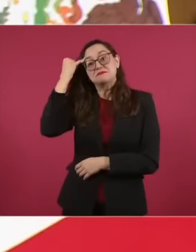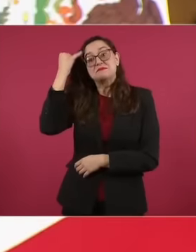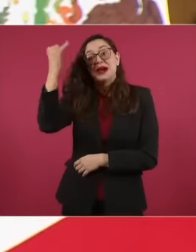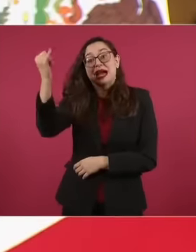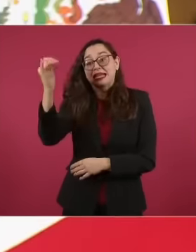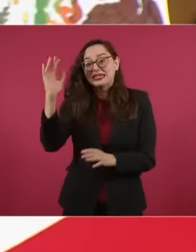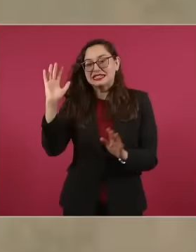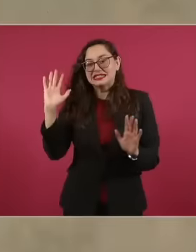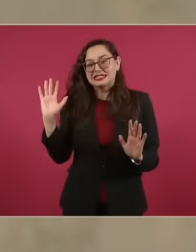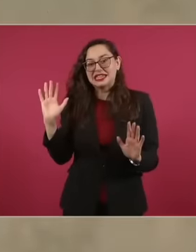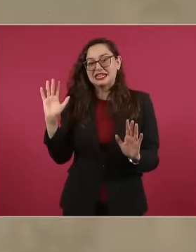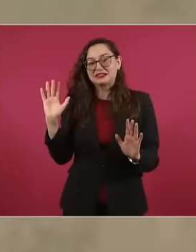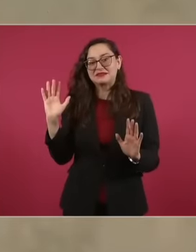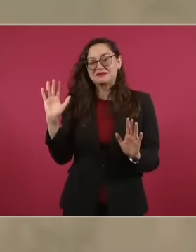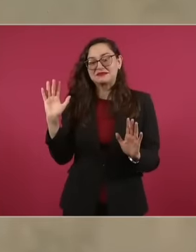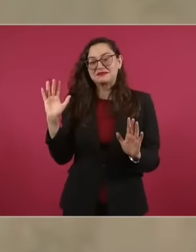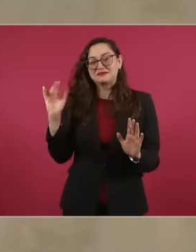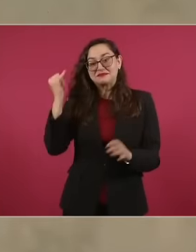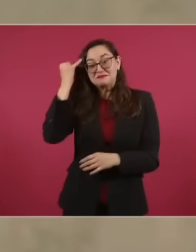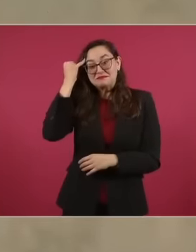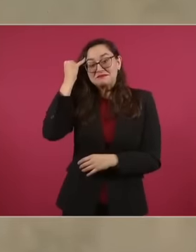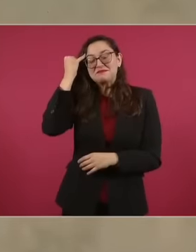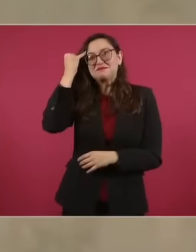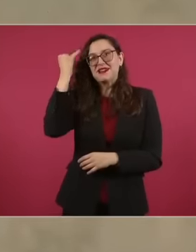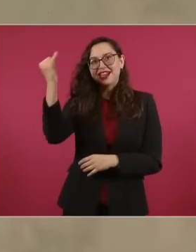imagínense que no hubiese